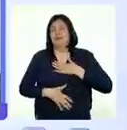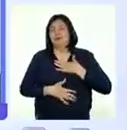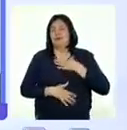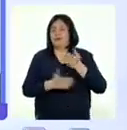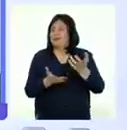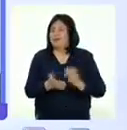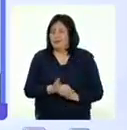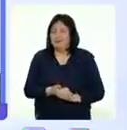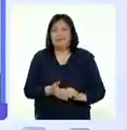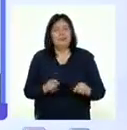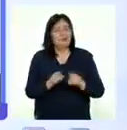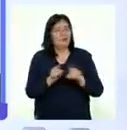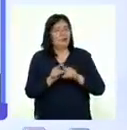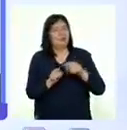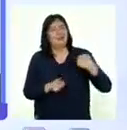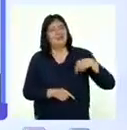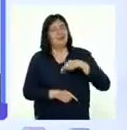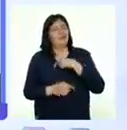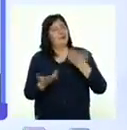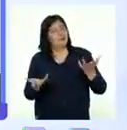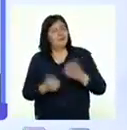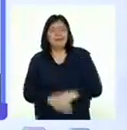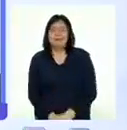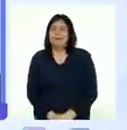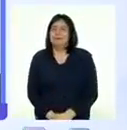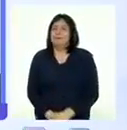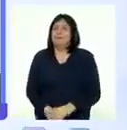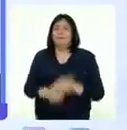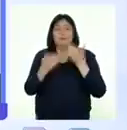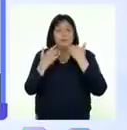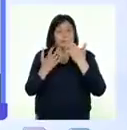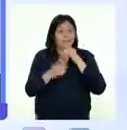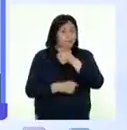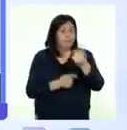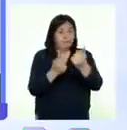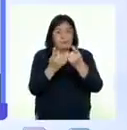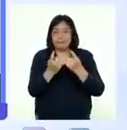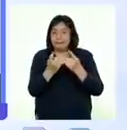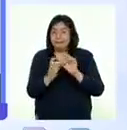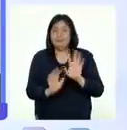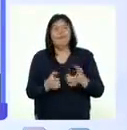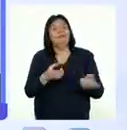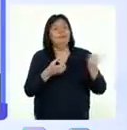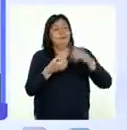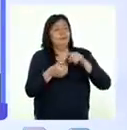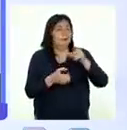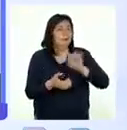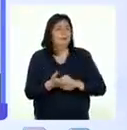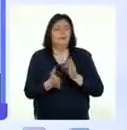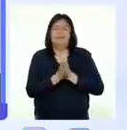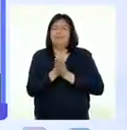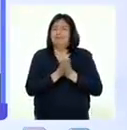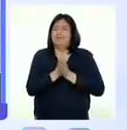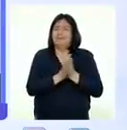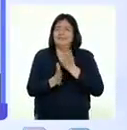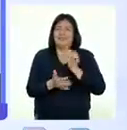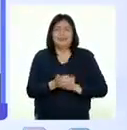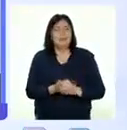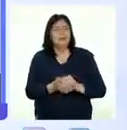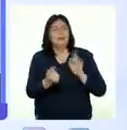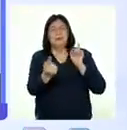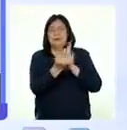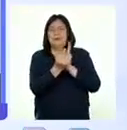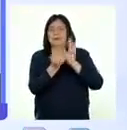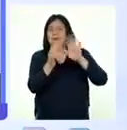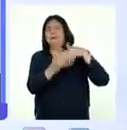hayan disfrutado tanto como nosotras, Patti. Gracias por sus preguntas, participaciones y entusiasmo.